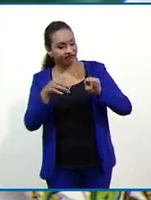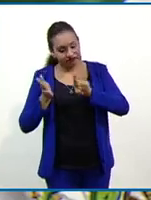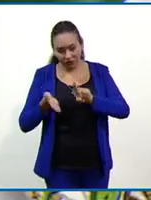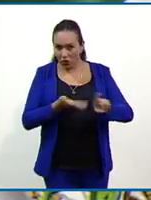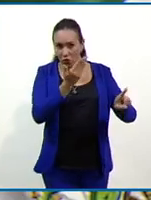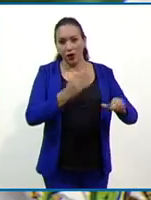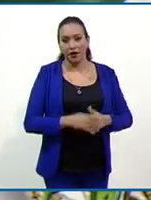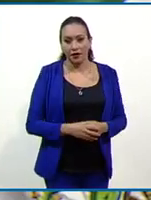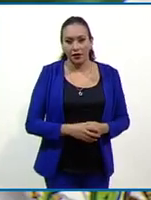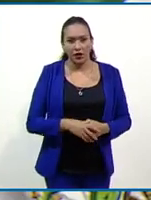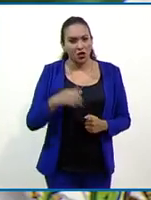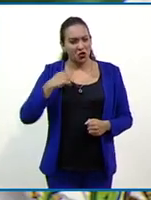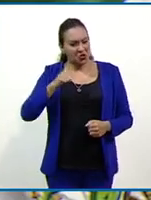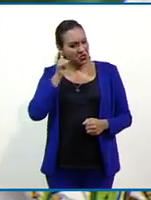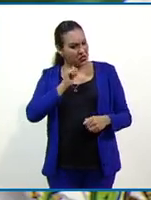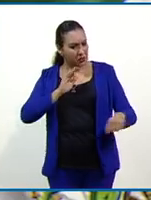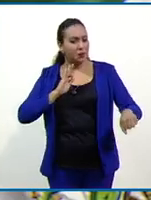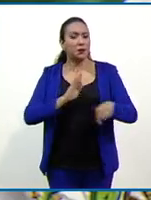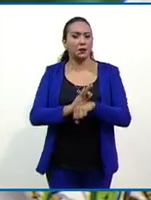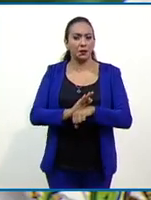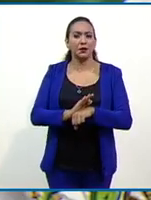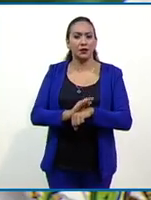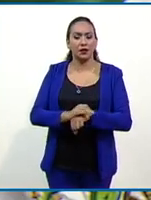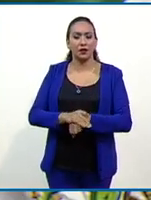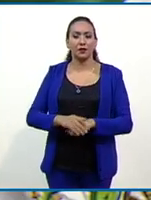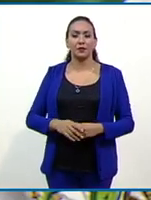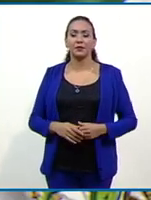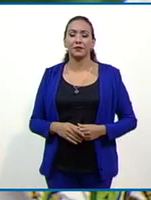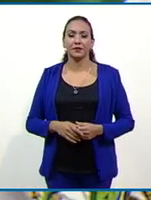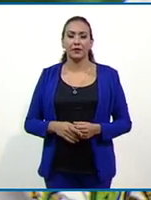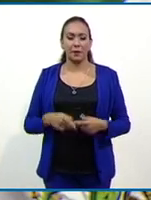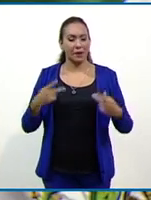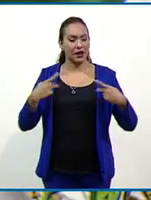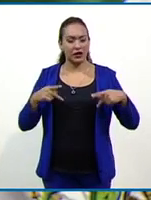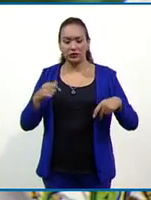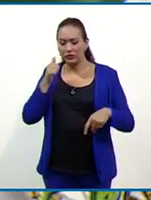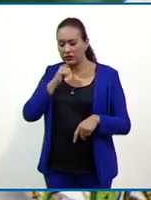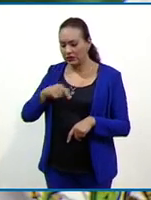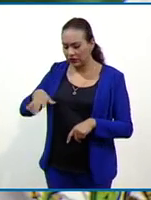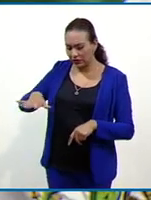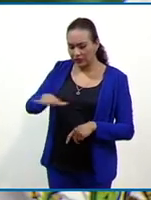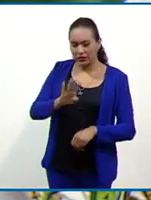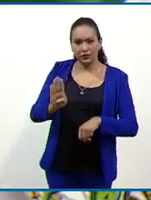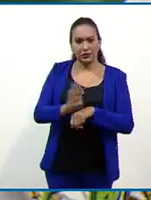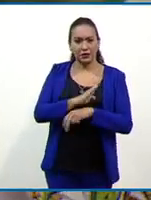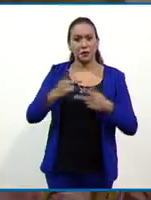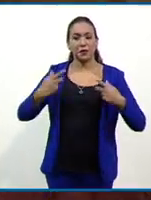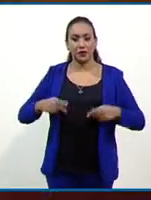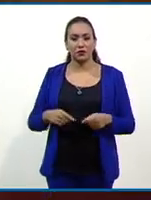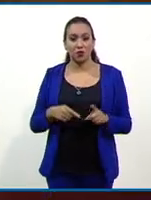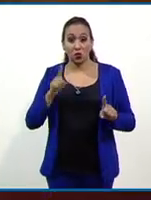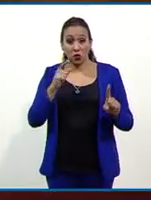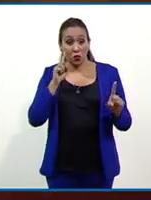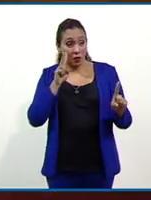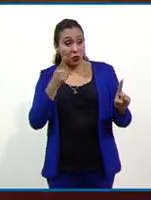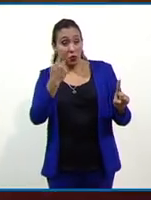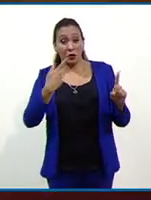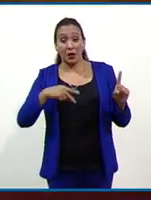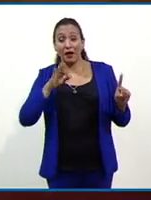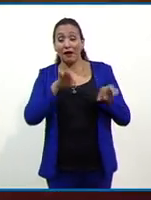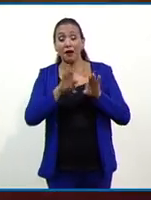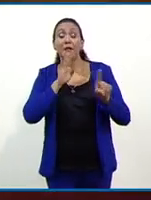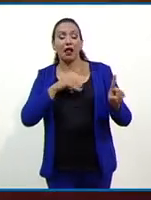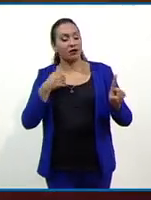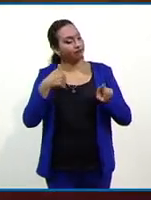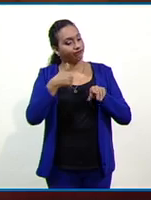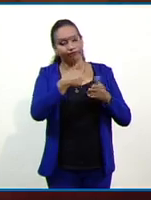hemos combatido frontalmente. Académicos y amigos reconocieron su trayectoria de más de 50 años, en los